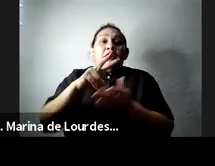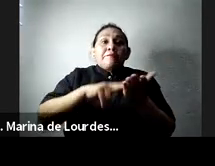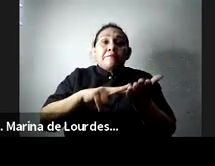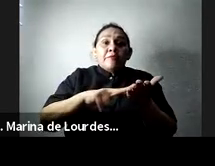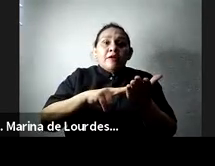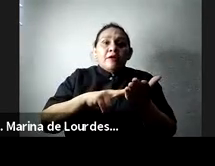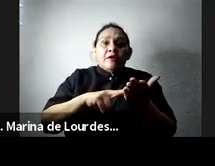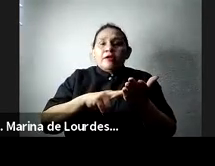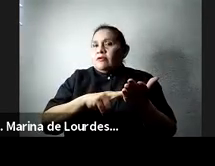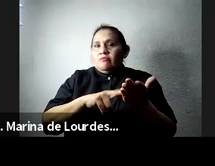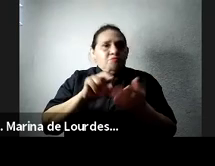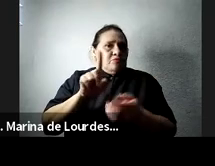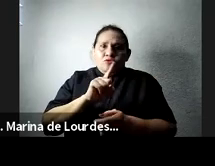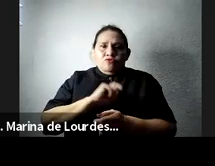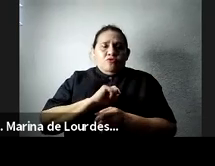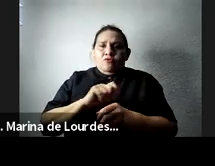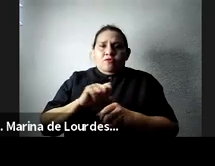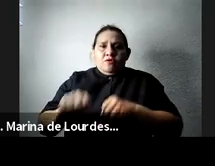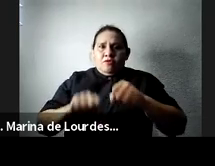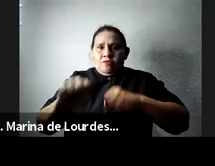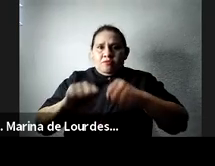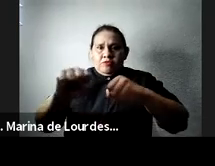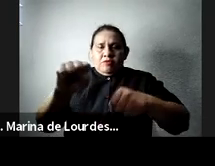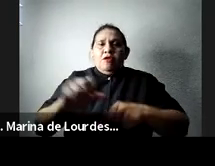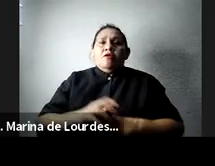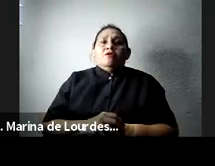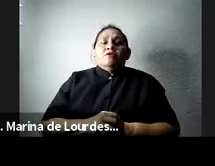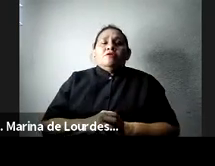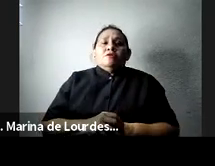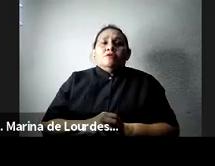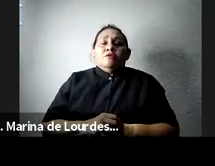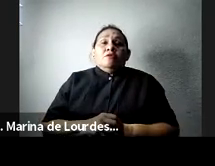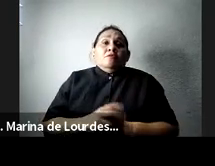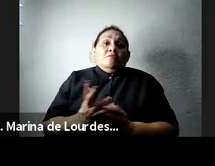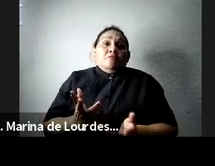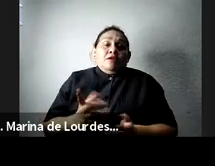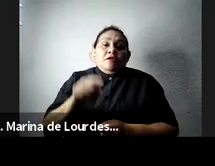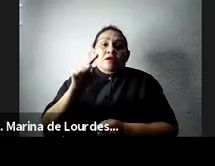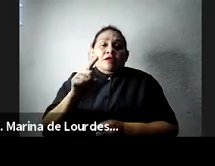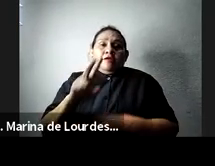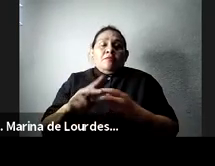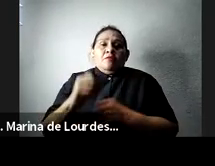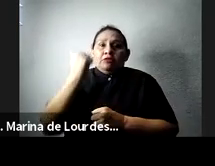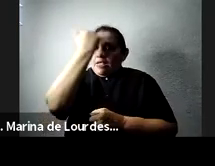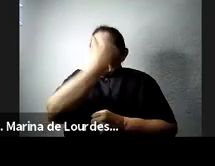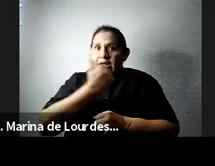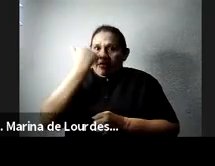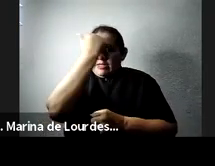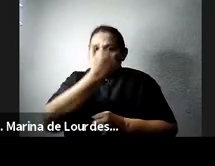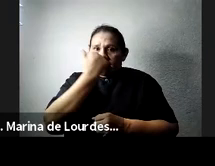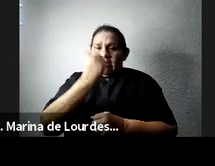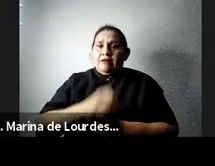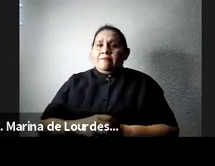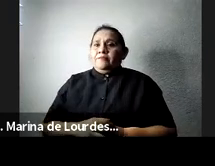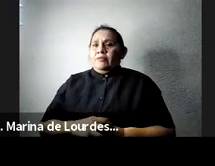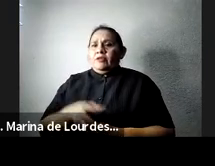¿no? Son la ruta ciclista, la vía ciclista. Sin embargo, aquí vamos a analizar nada más